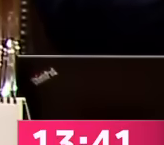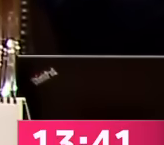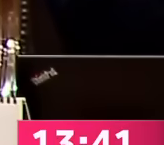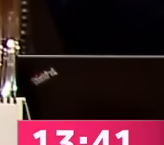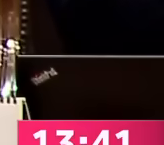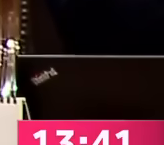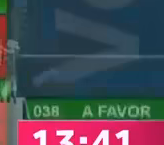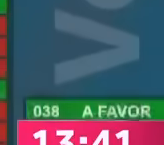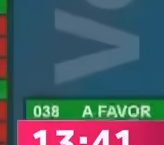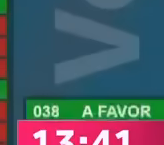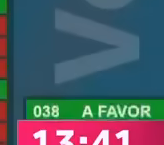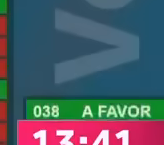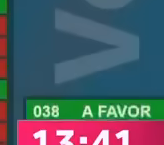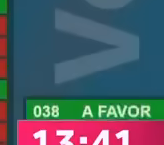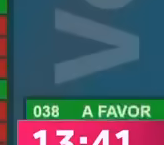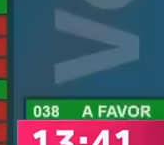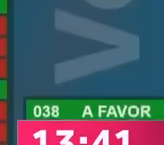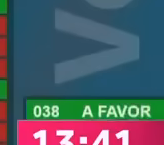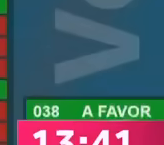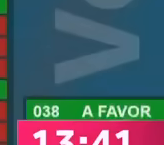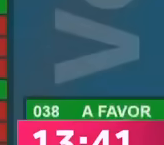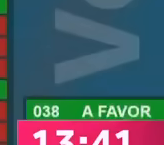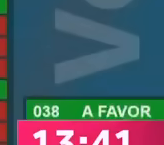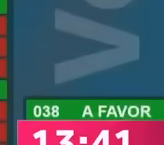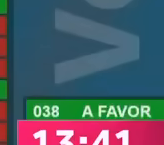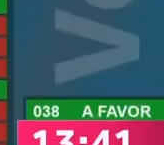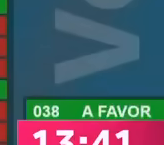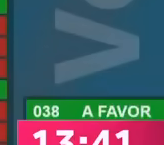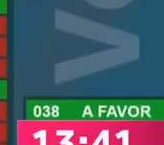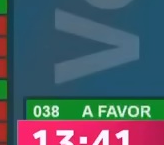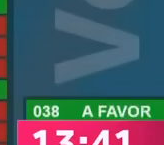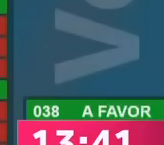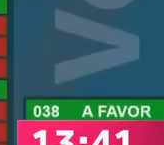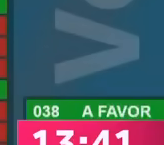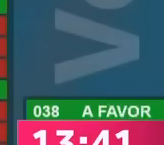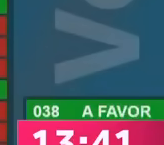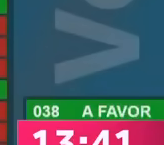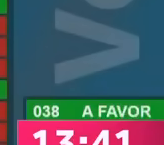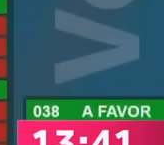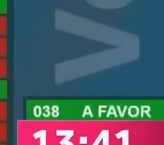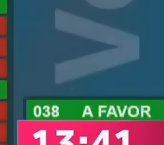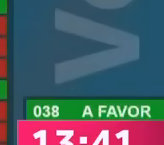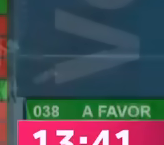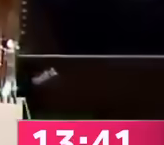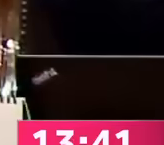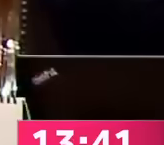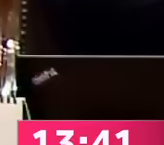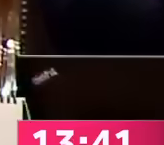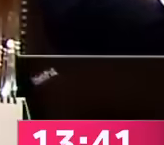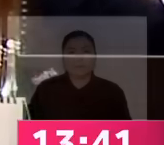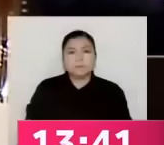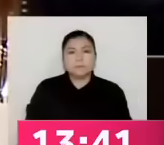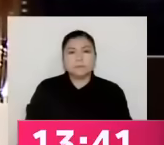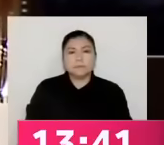parte de la centroderecha que votó en contra de esta censura. Es más, incluso la diputada María Luisa